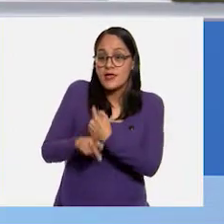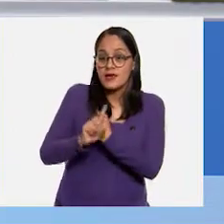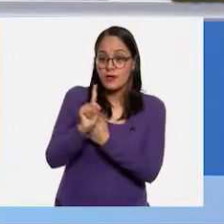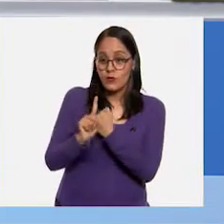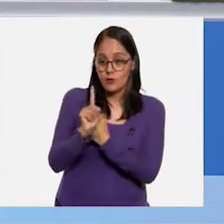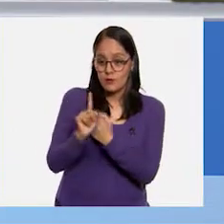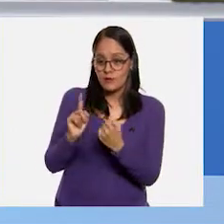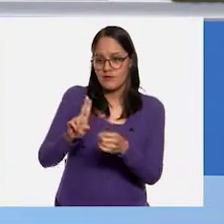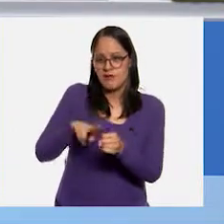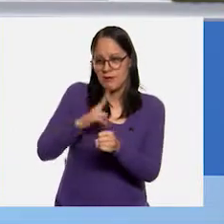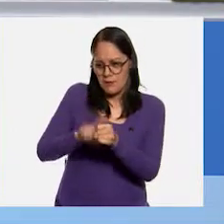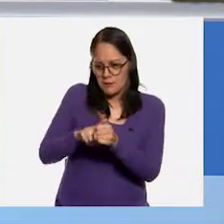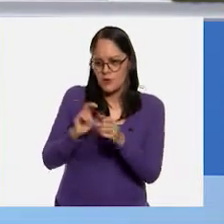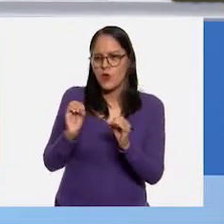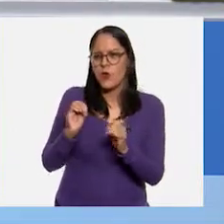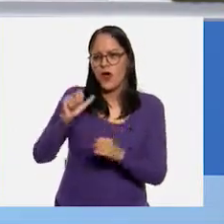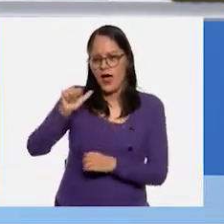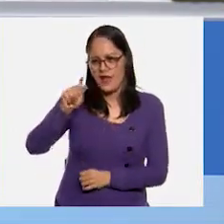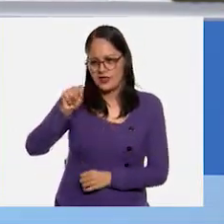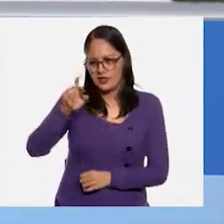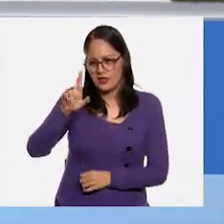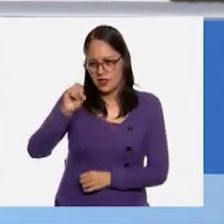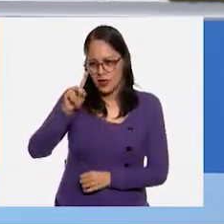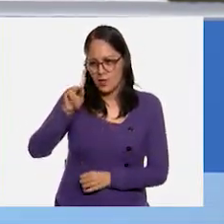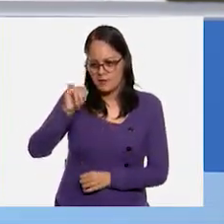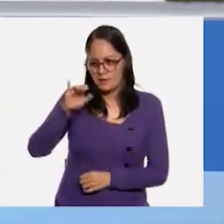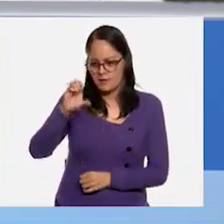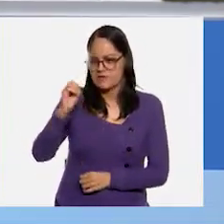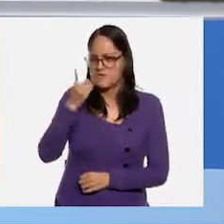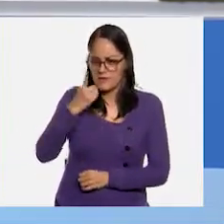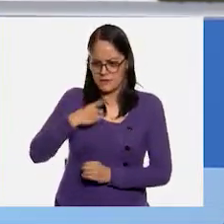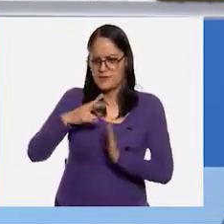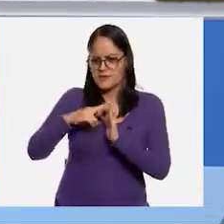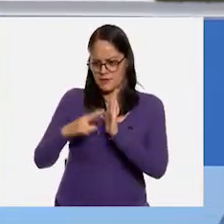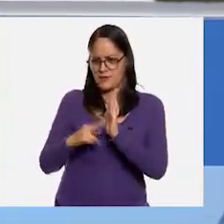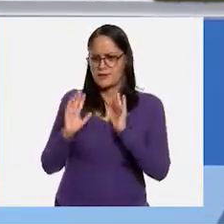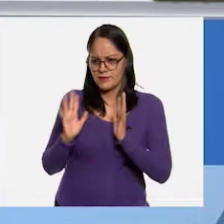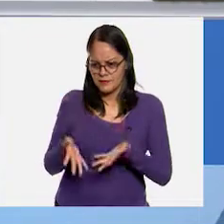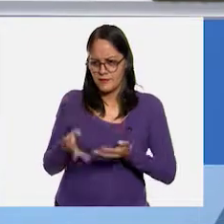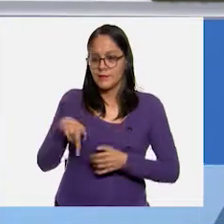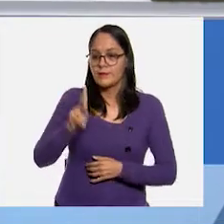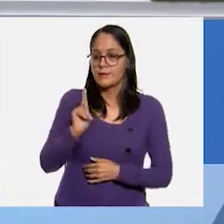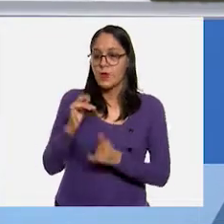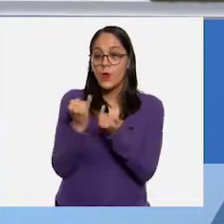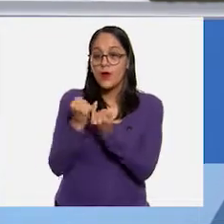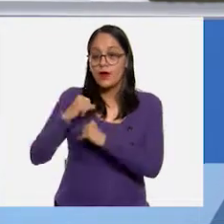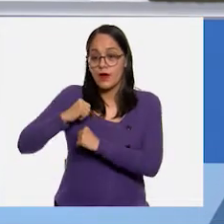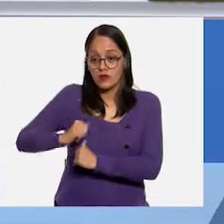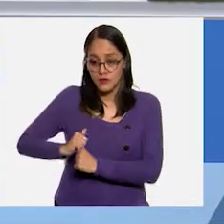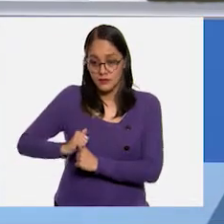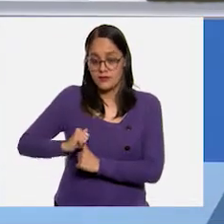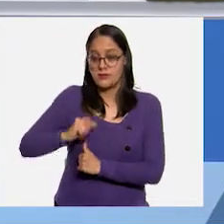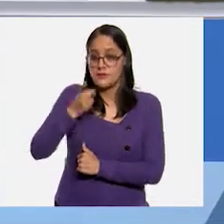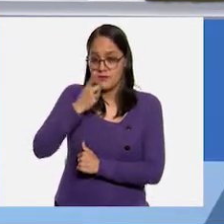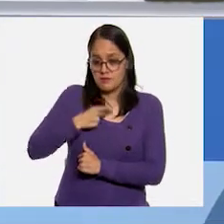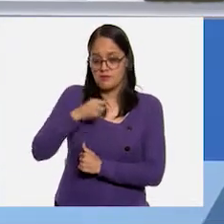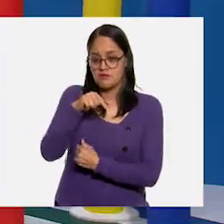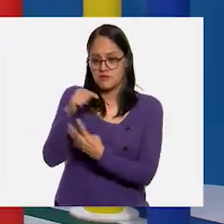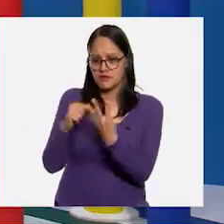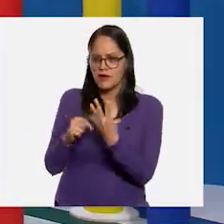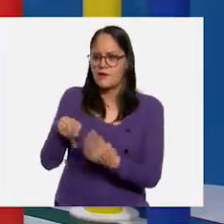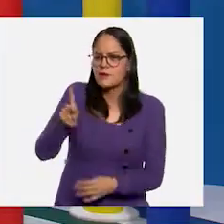o antrópico y también seguir las indicaciones de las autoridades. Pero, ¿eso dónde lo